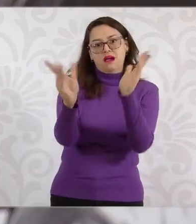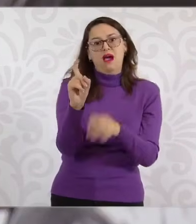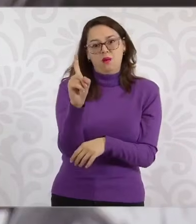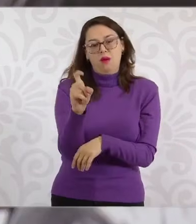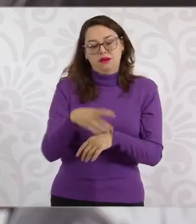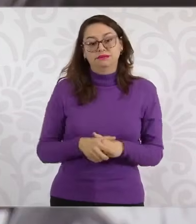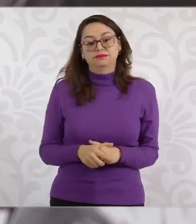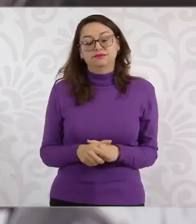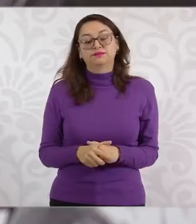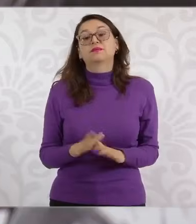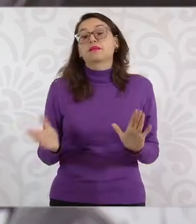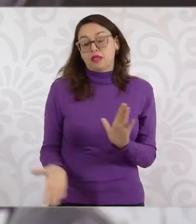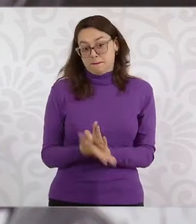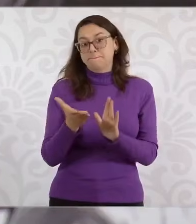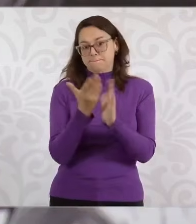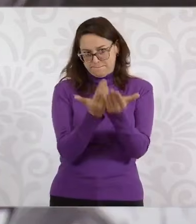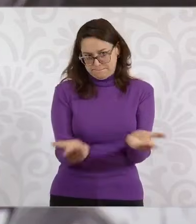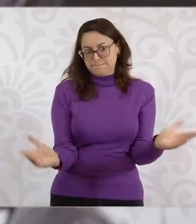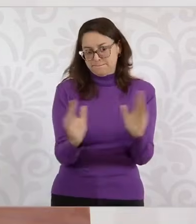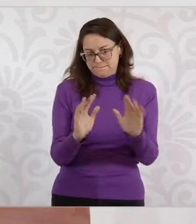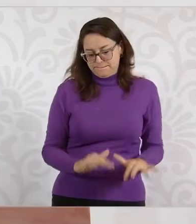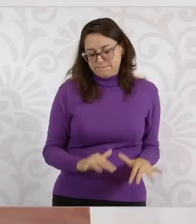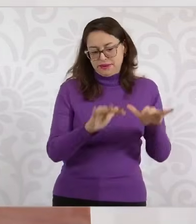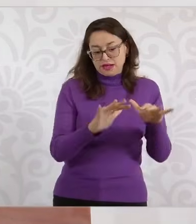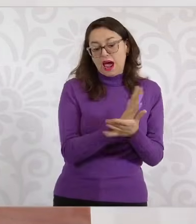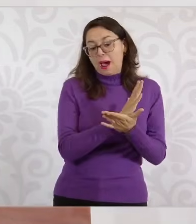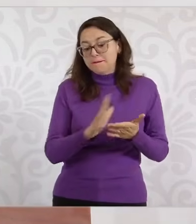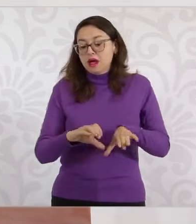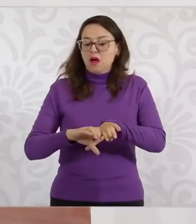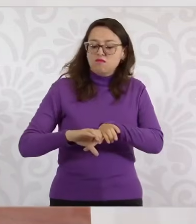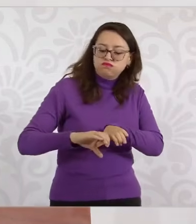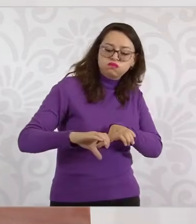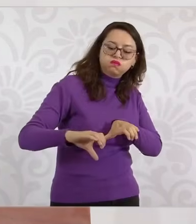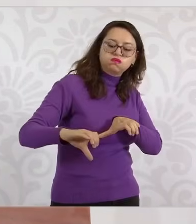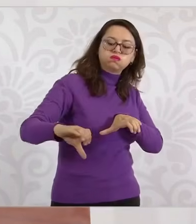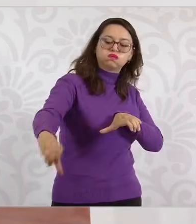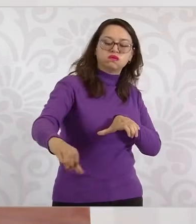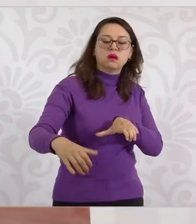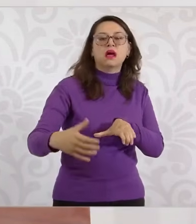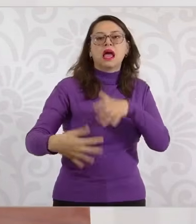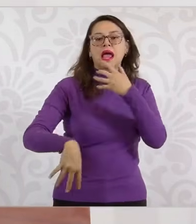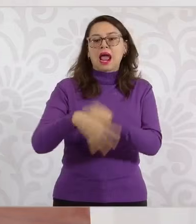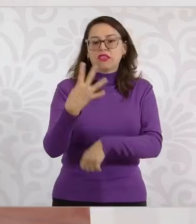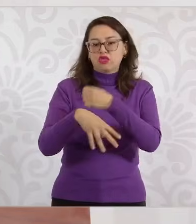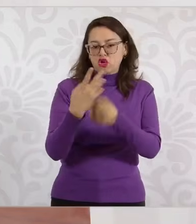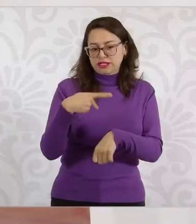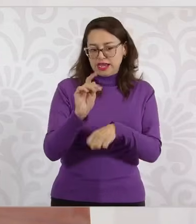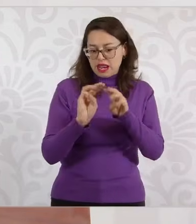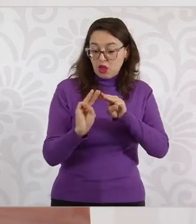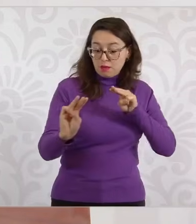Aparte de la presa, se está construyendo una nueva línea de conducción que es un acueducto de casi 14